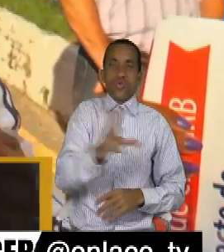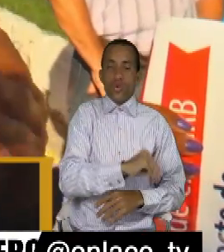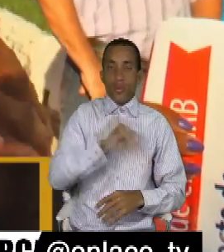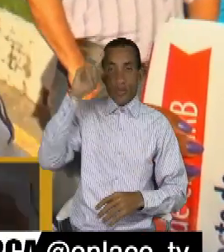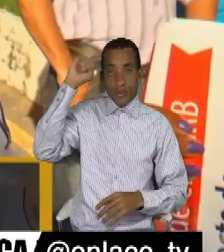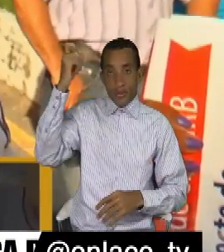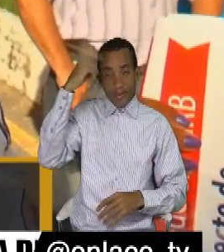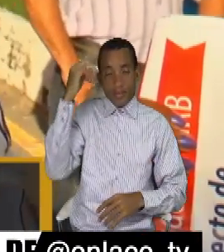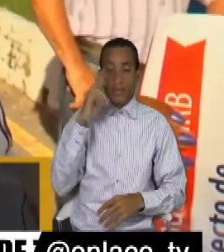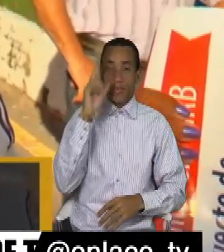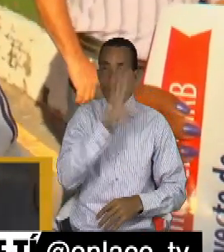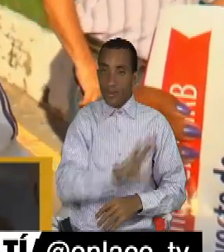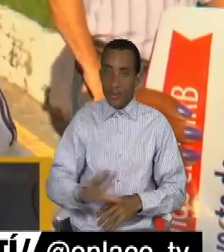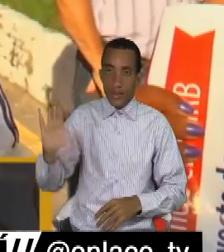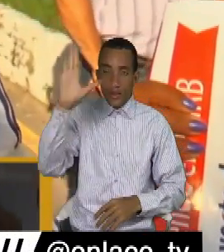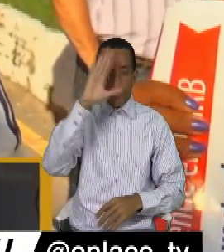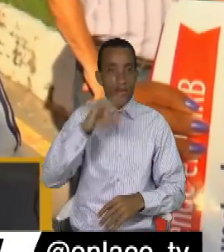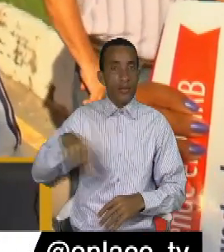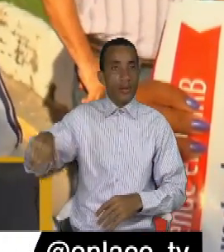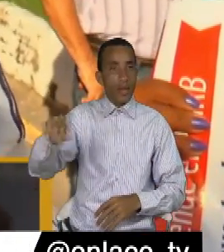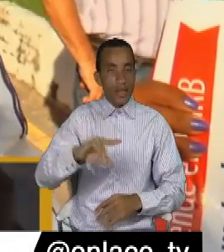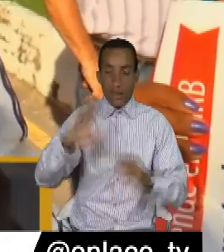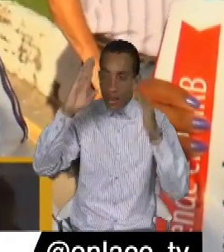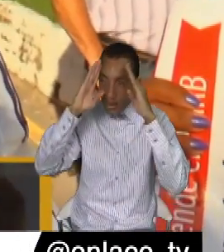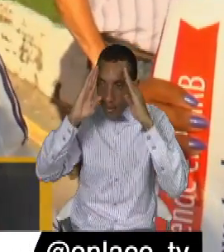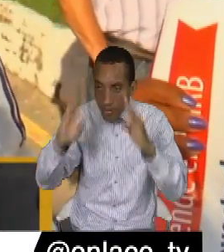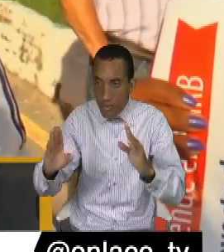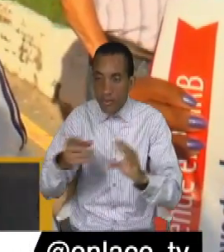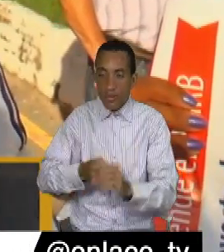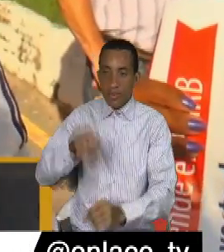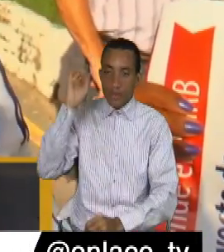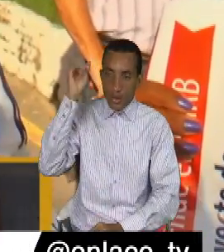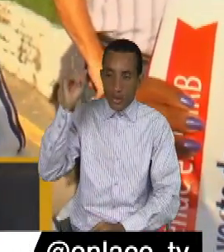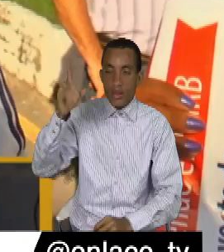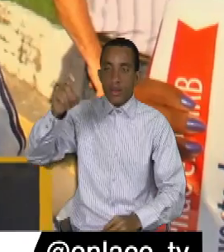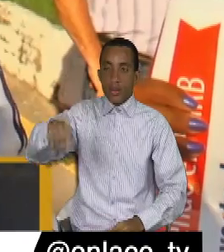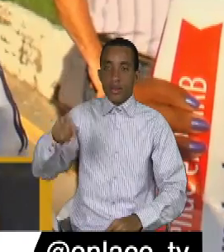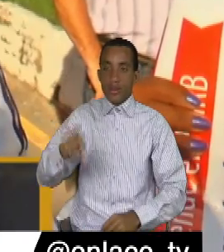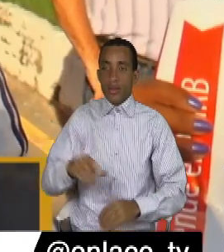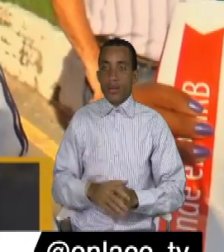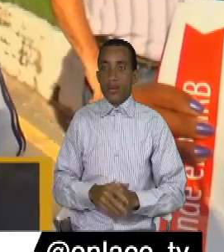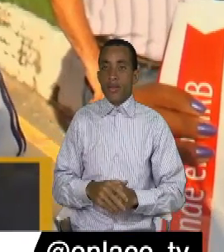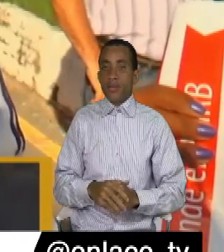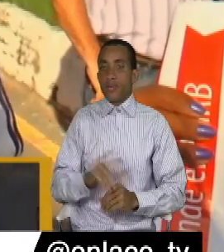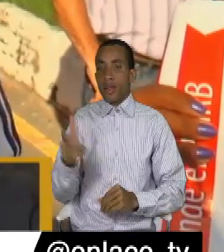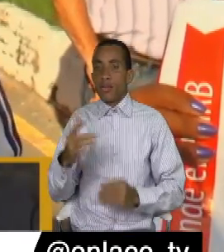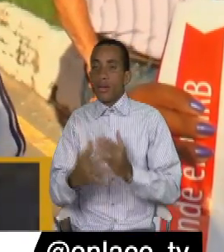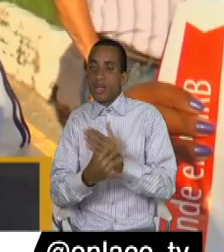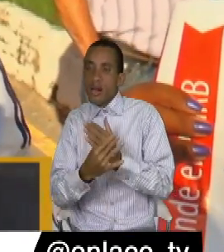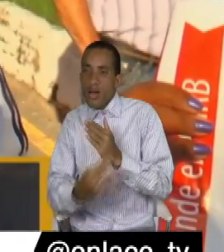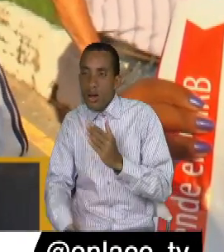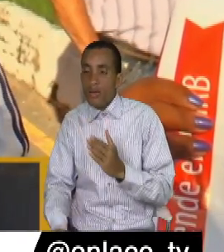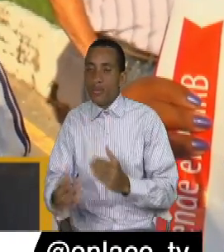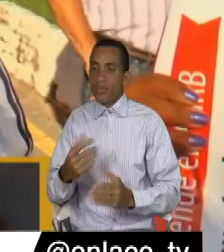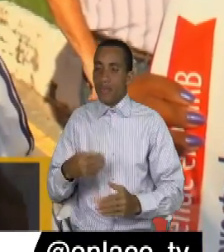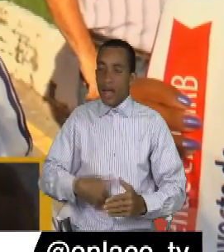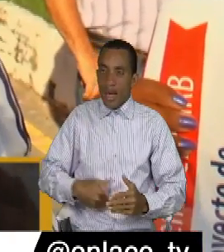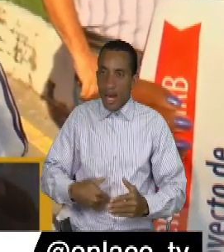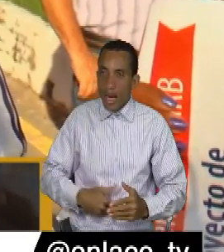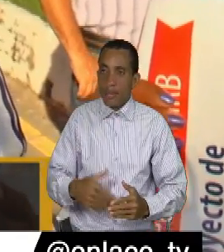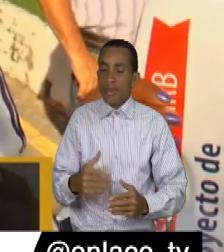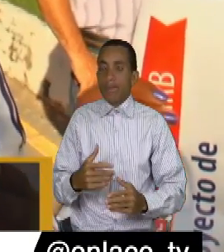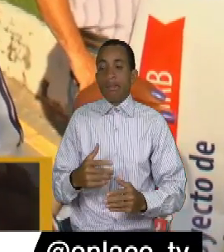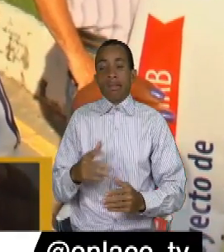nacional le ponga cuidado a las políticas de la gran necesidad a combatir la pobreza, el hambre y la miseria que estamos viviendo